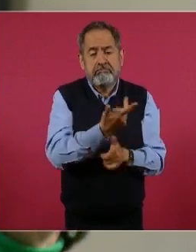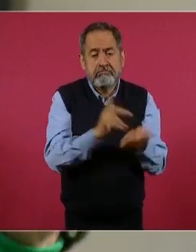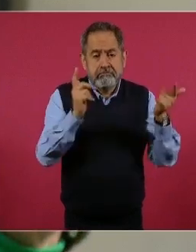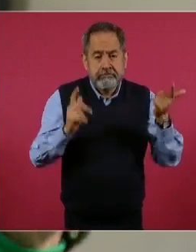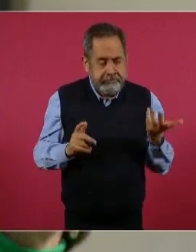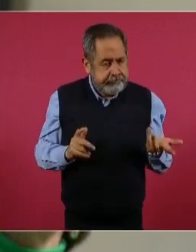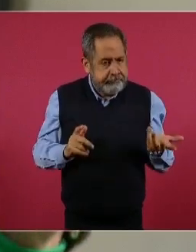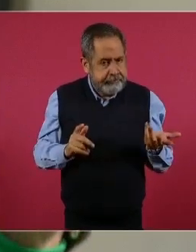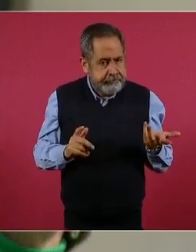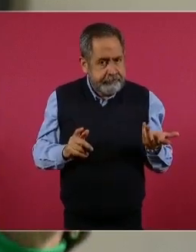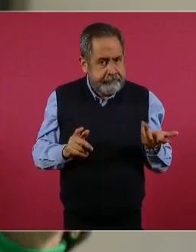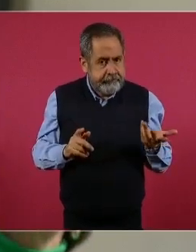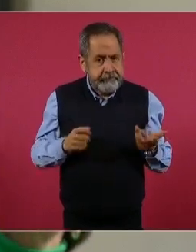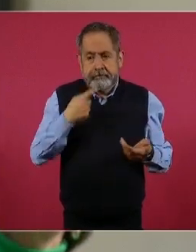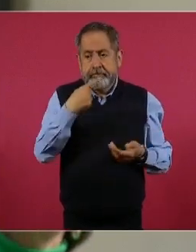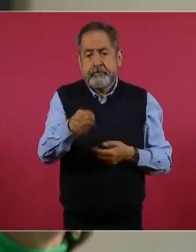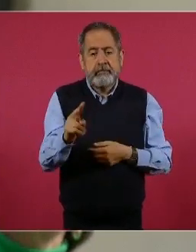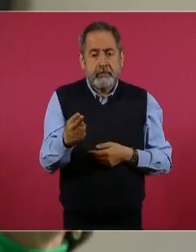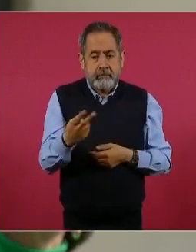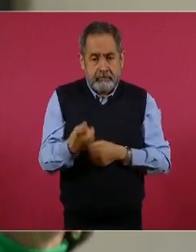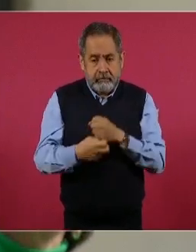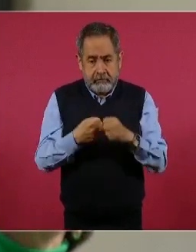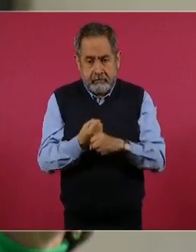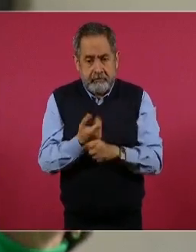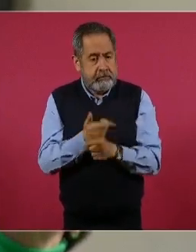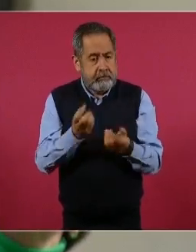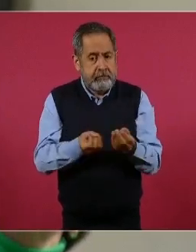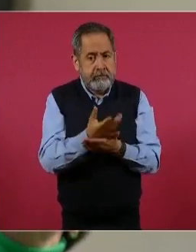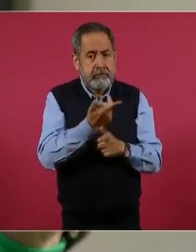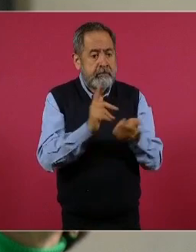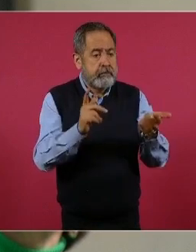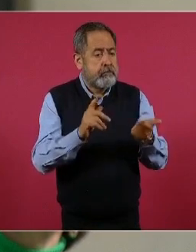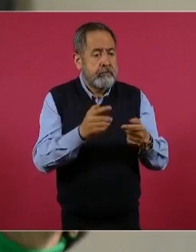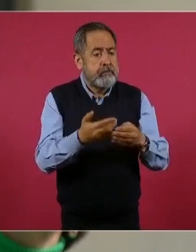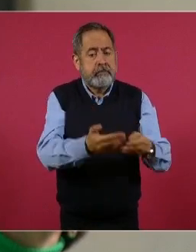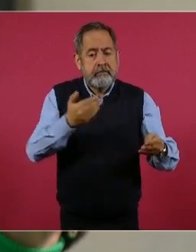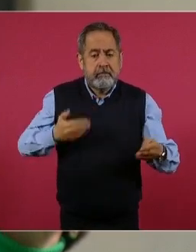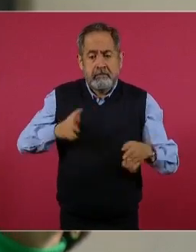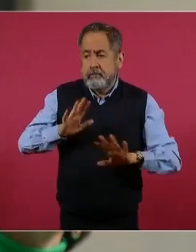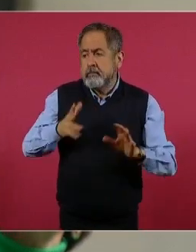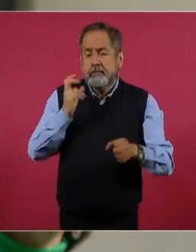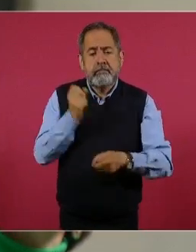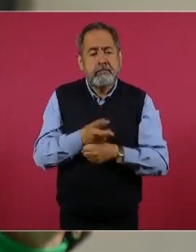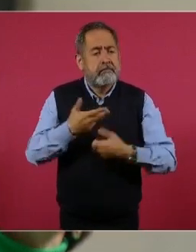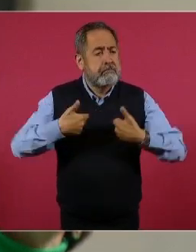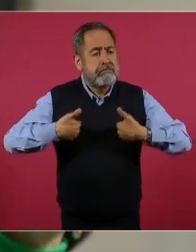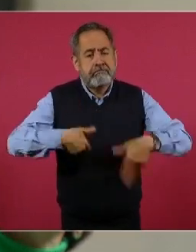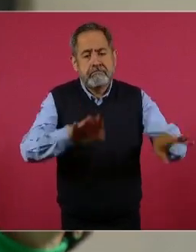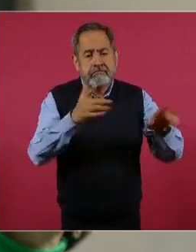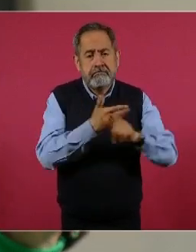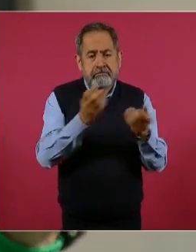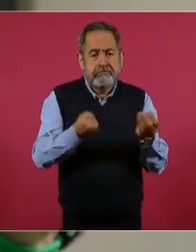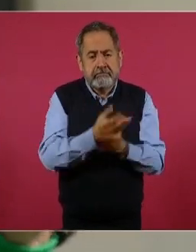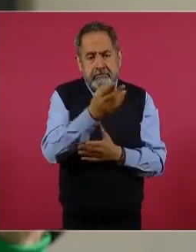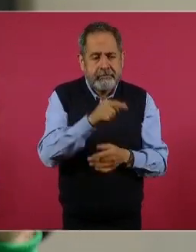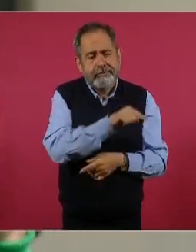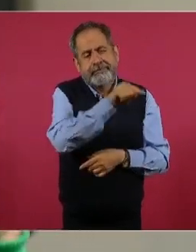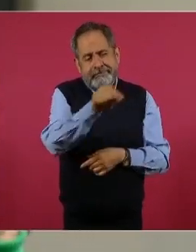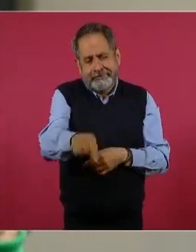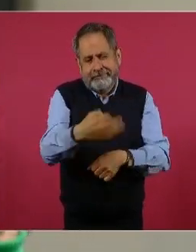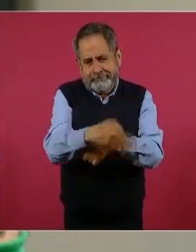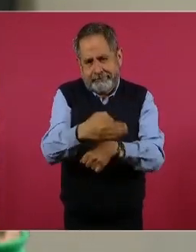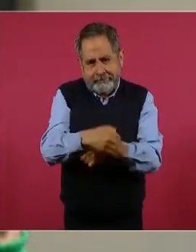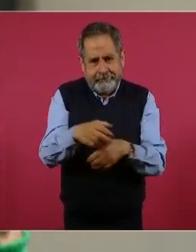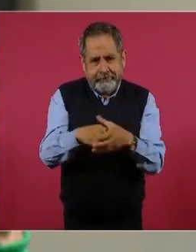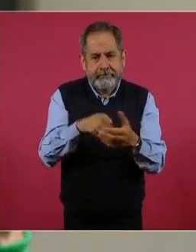supone que estaría libre para noviembre de este año, pero pues ya lo dejaron en libertad, aunque está todavía en un centro de detención